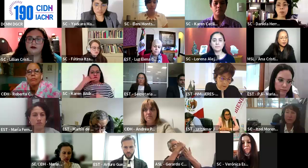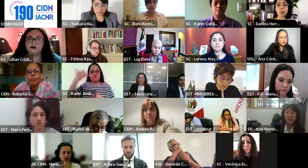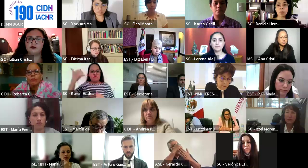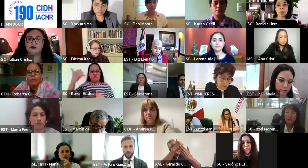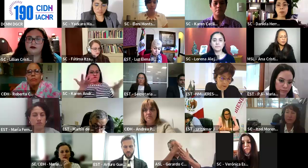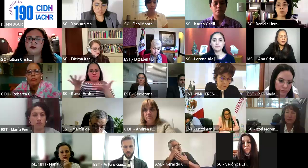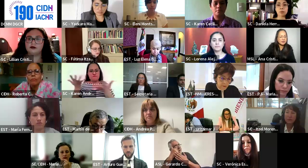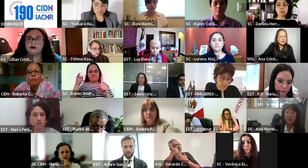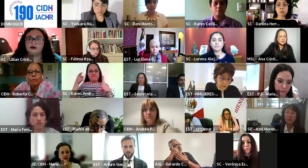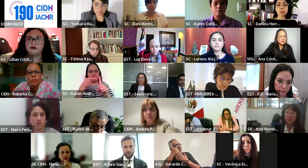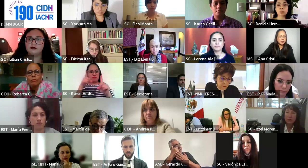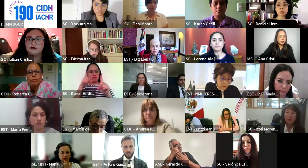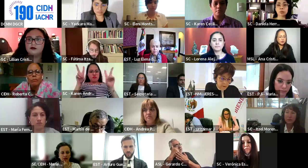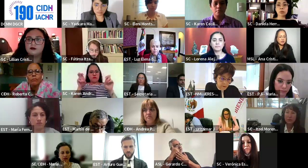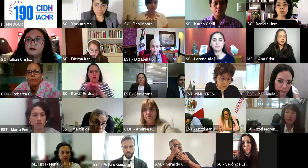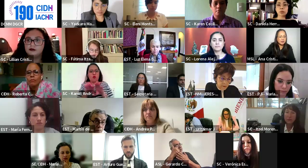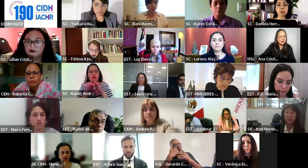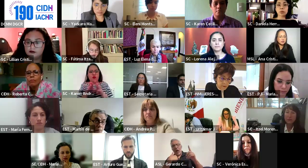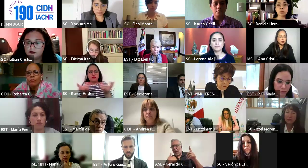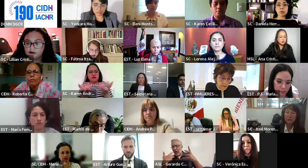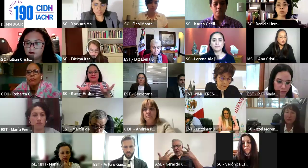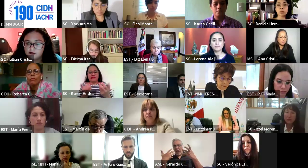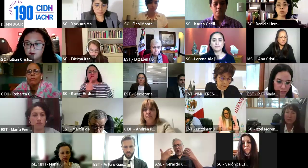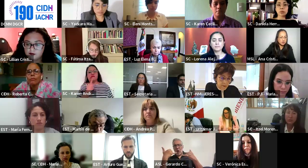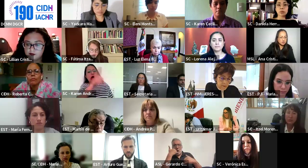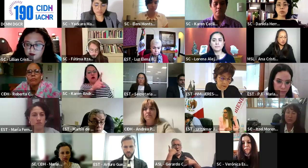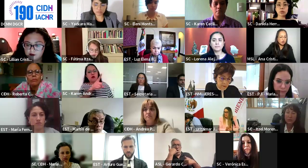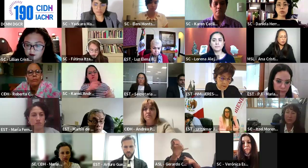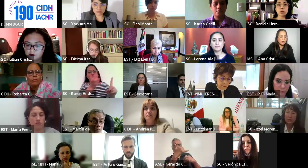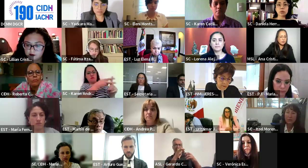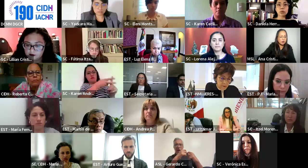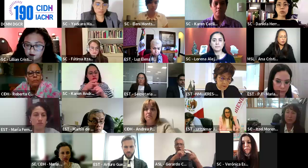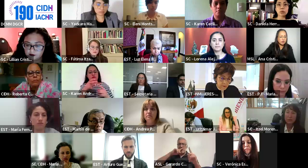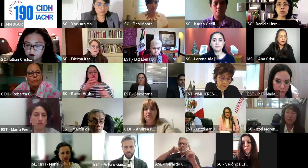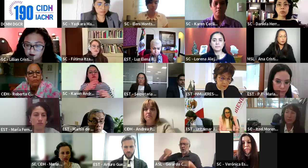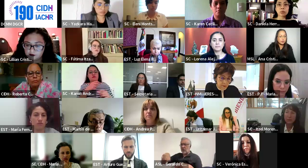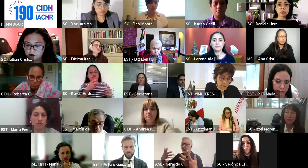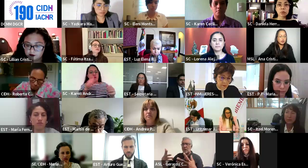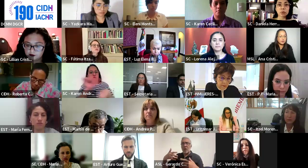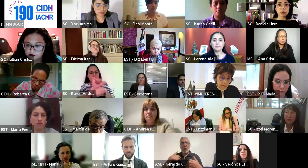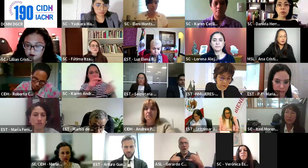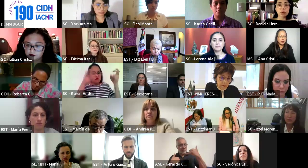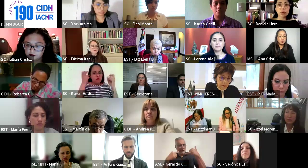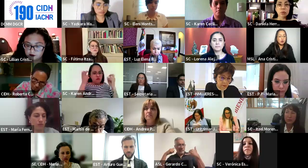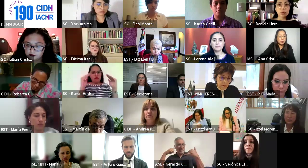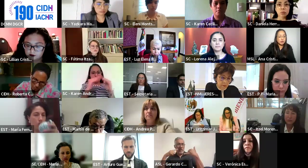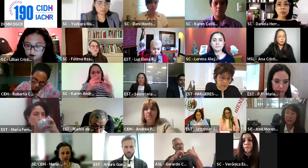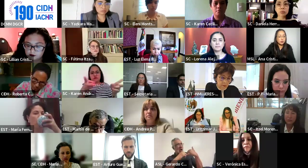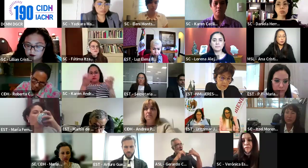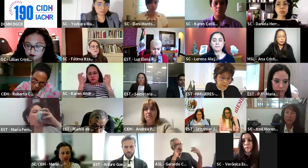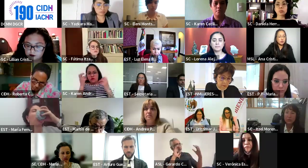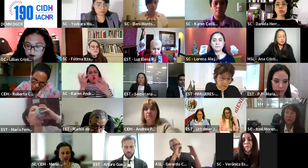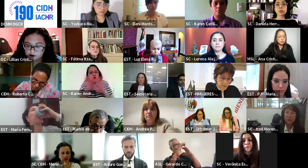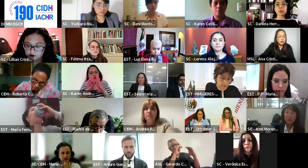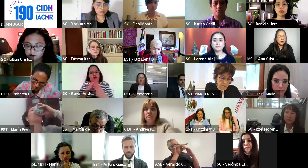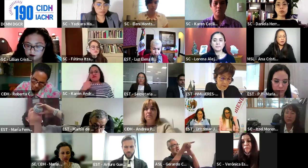llamar, pero pues cómo me iban a atender si era por medio de llamada y yo soy una persona sorda. ¿Cómo me iba a comunicar? ¿Cómo iba a poner mi demanda? Por